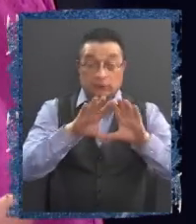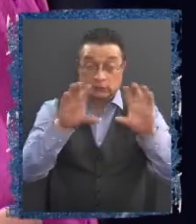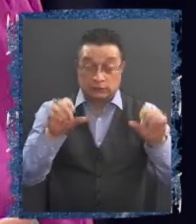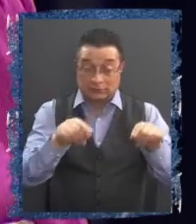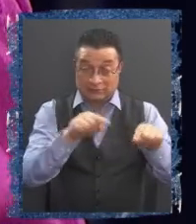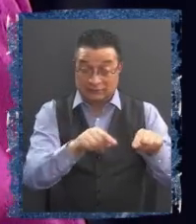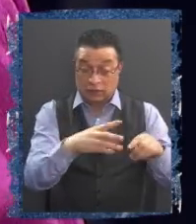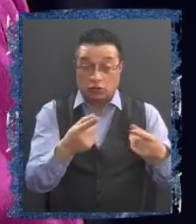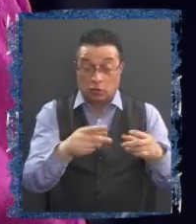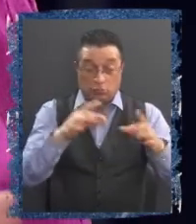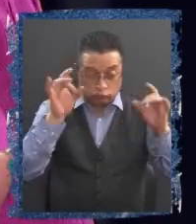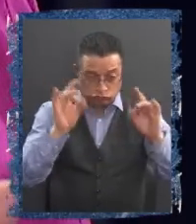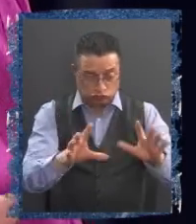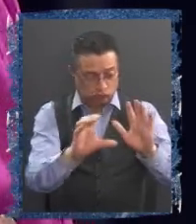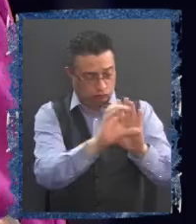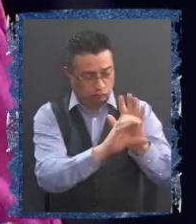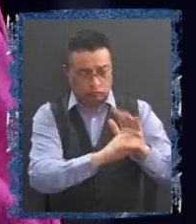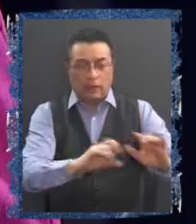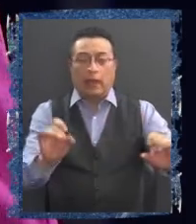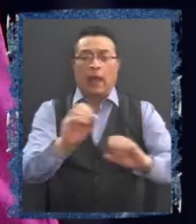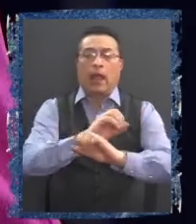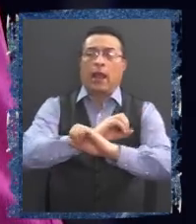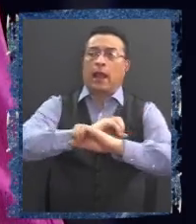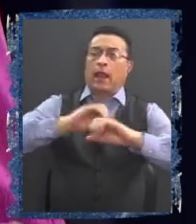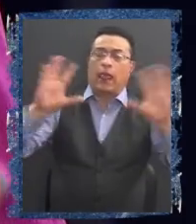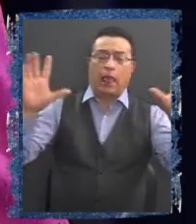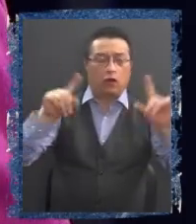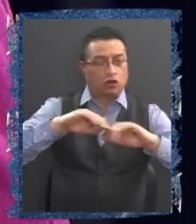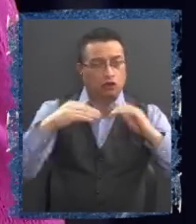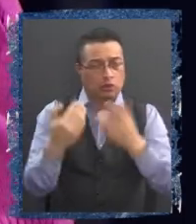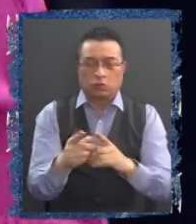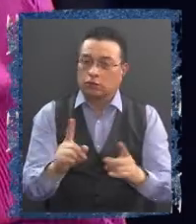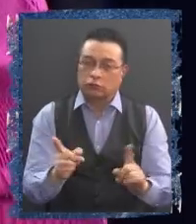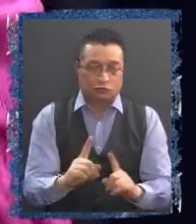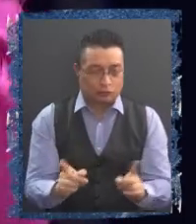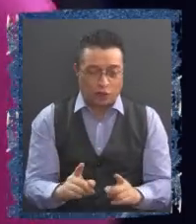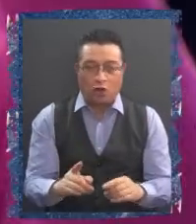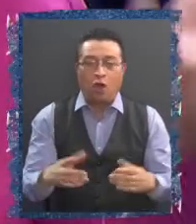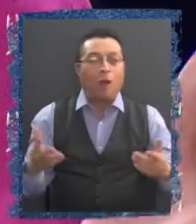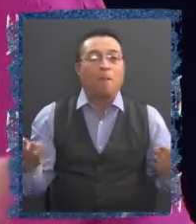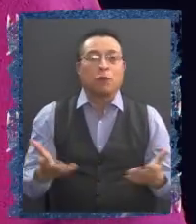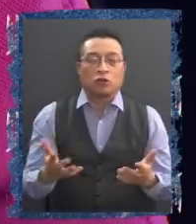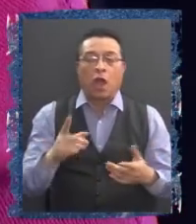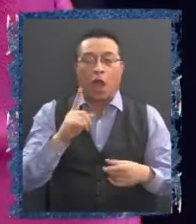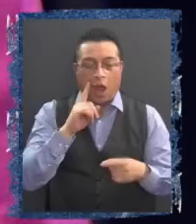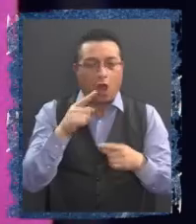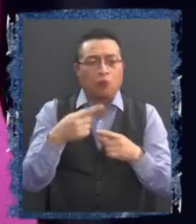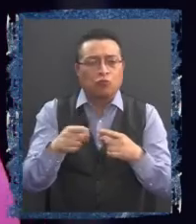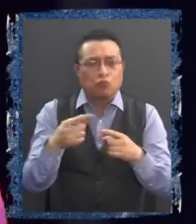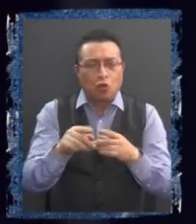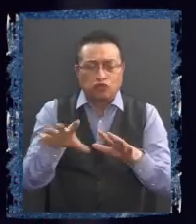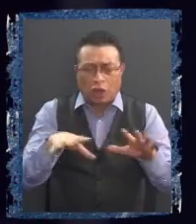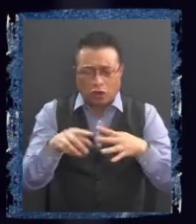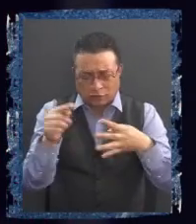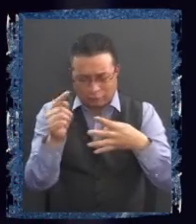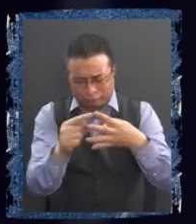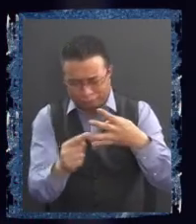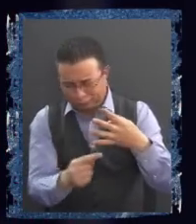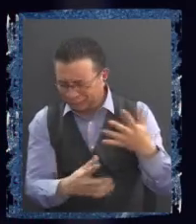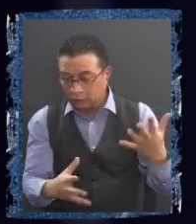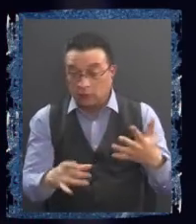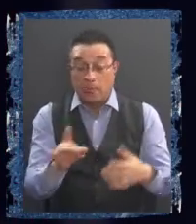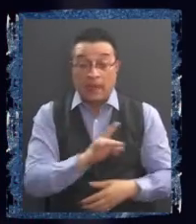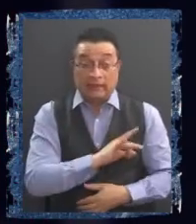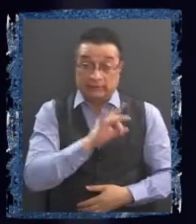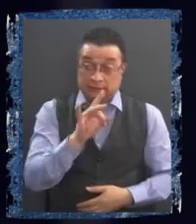dejar definido una Constitución, no debe dejarlo establecido porque hay muchas variables. Chile es el